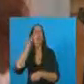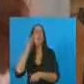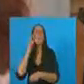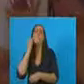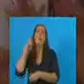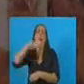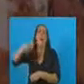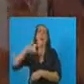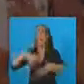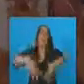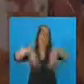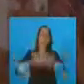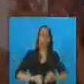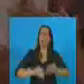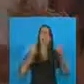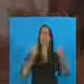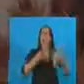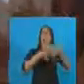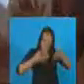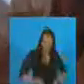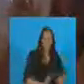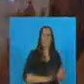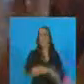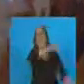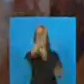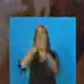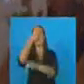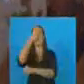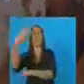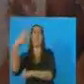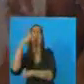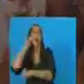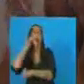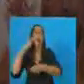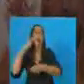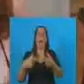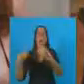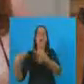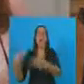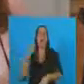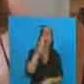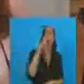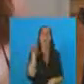toda la población, desde que nace hasta los 64 años de edad. Hombres y mujeres.